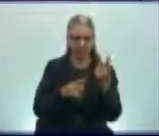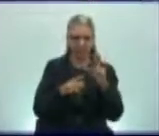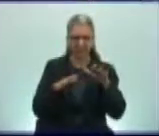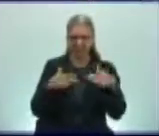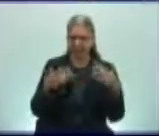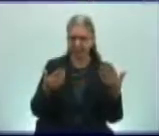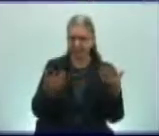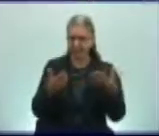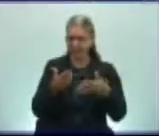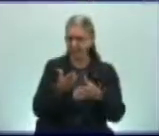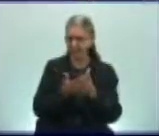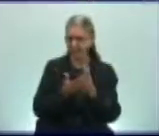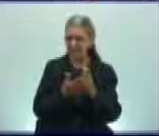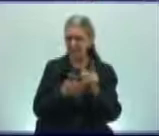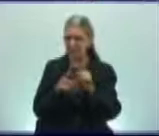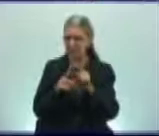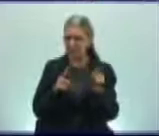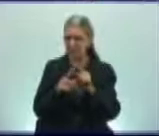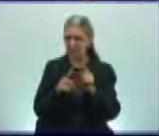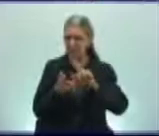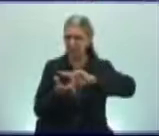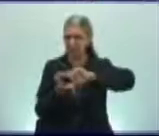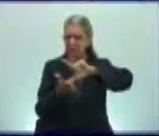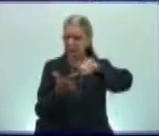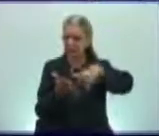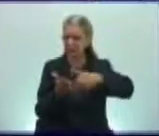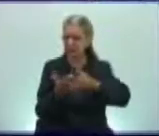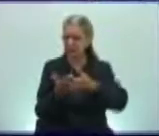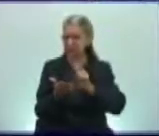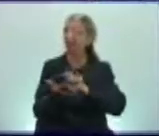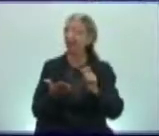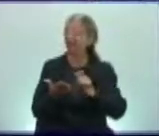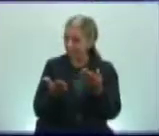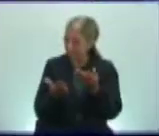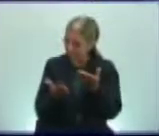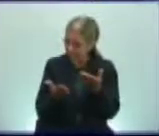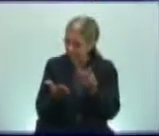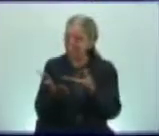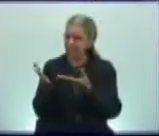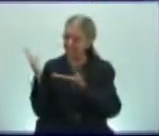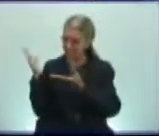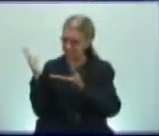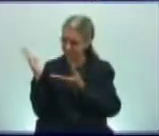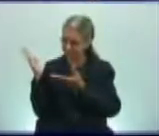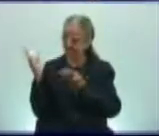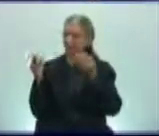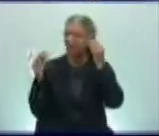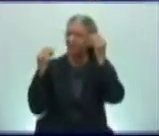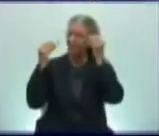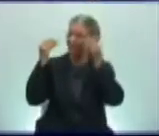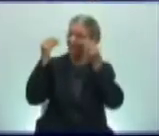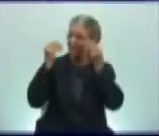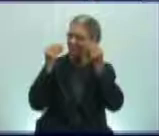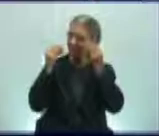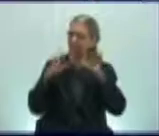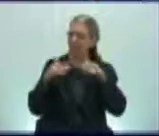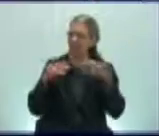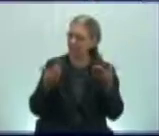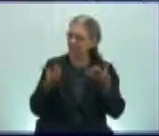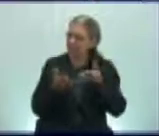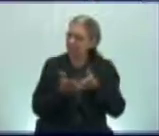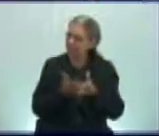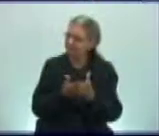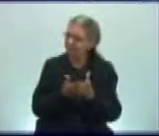esta circunferencia? Anota rápidamente esta interrogante y piensa qué va a